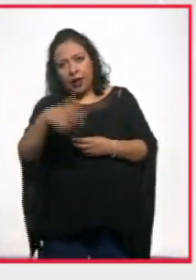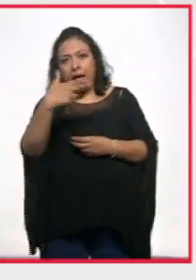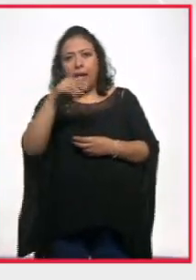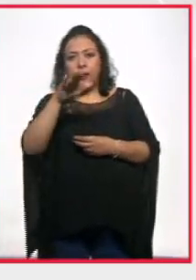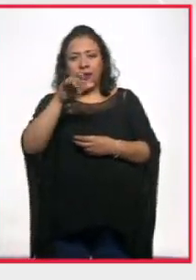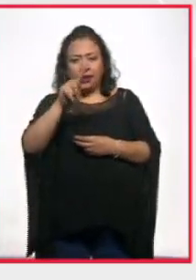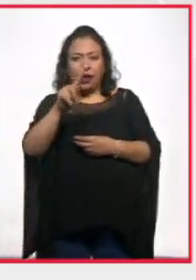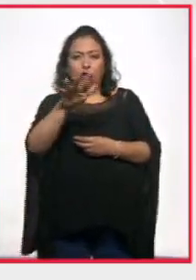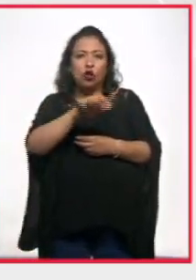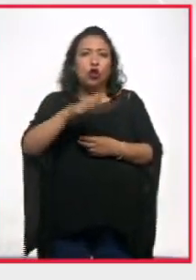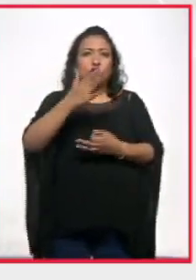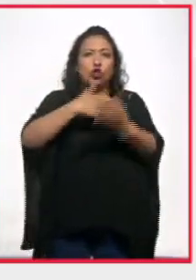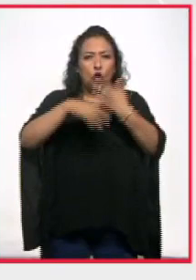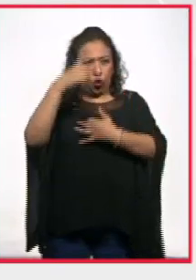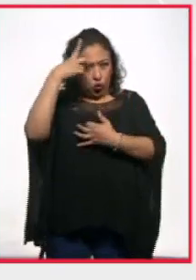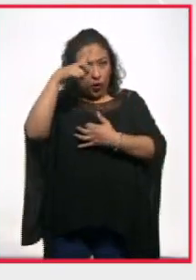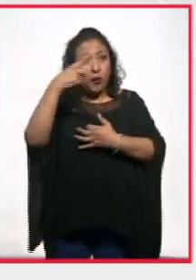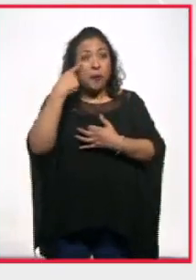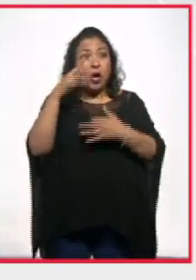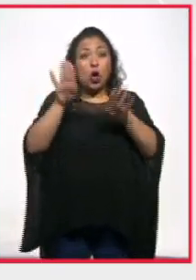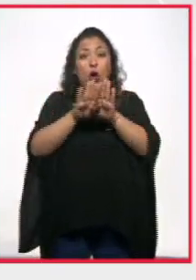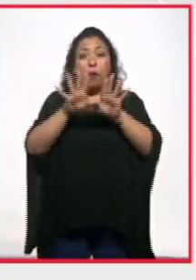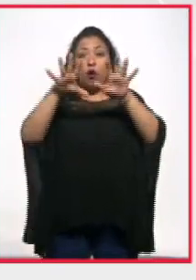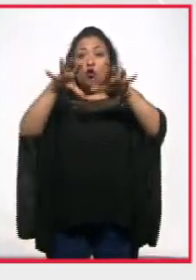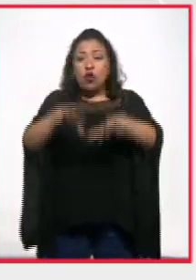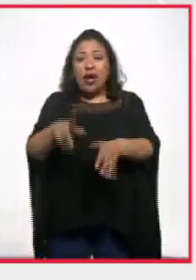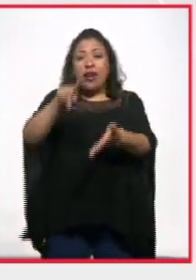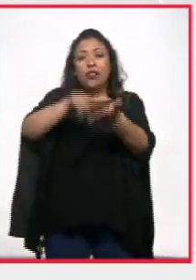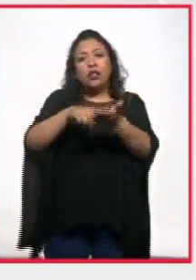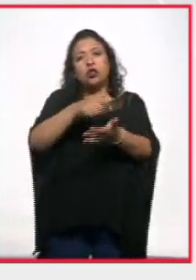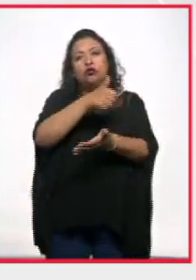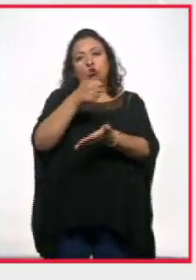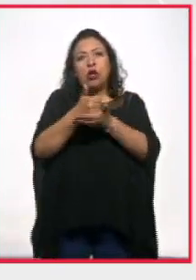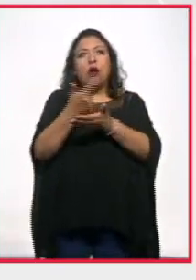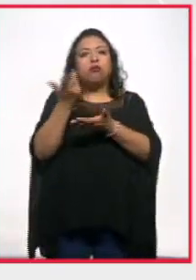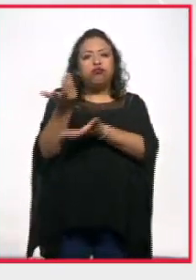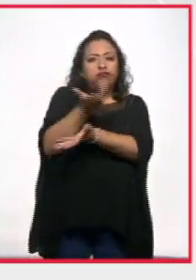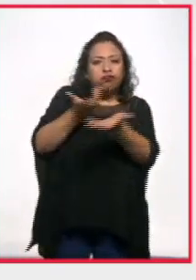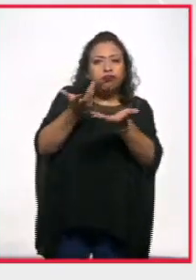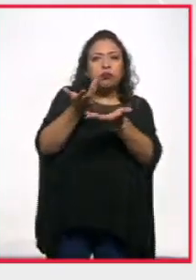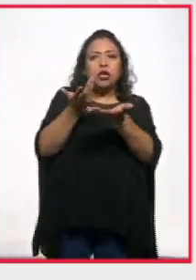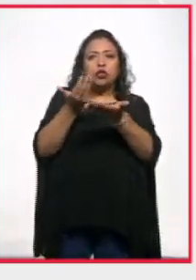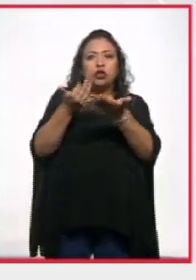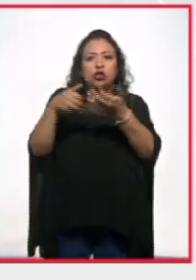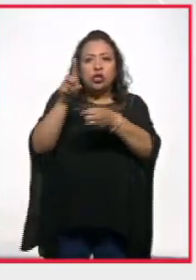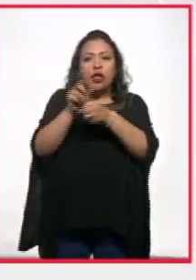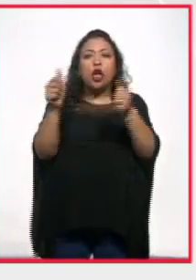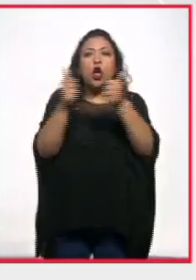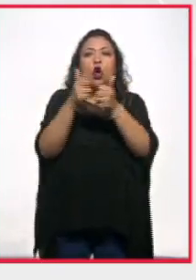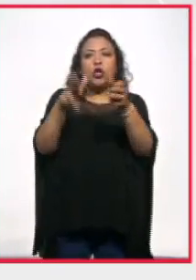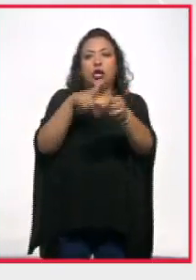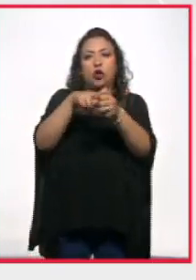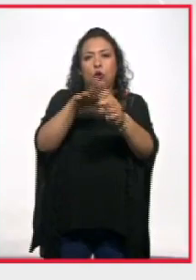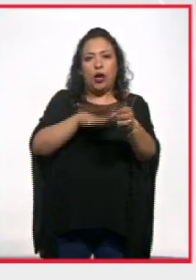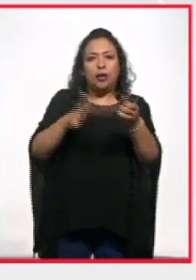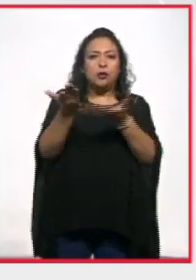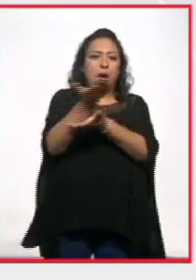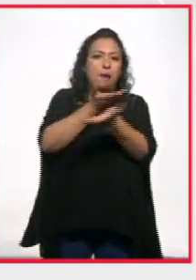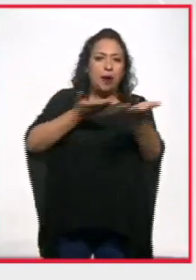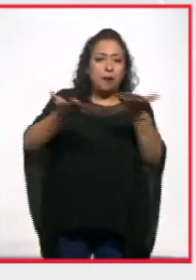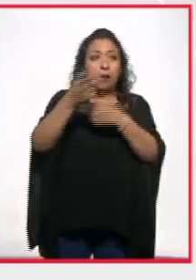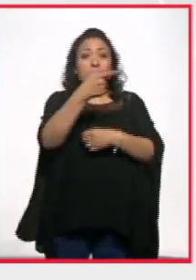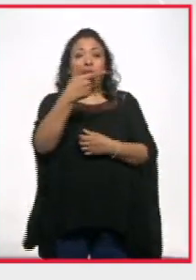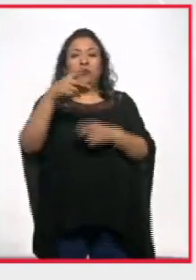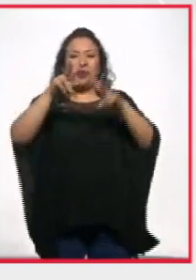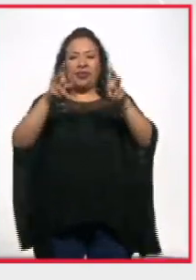Todos, muestra cómo los asentamientos humanos son resultados de la interacción de la sociedad con la naturaleza. Hábitat